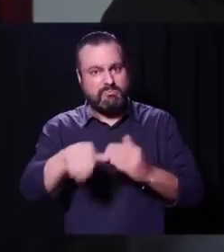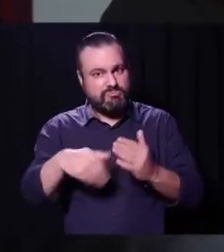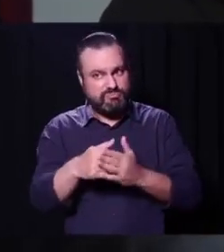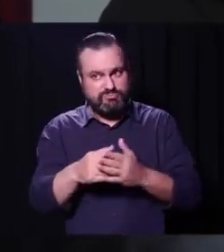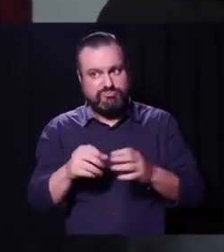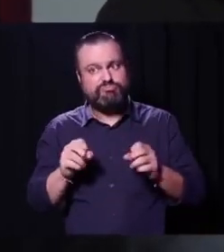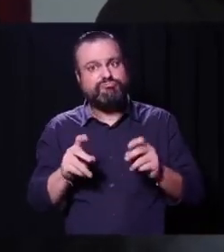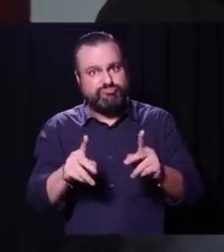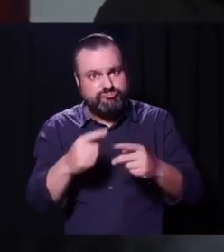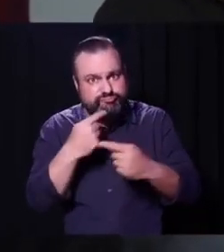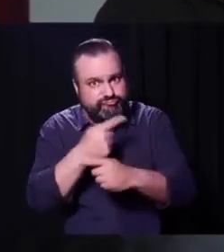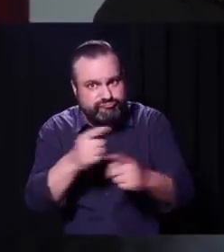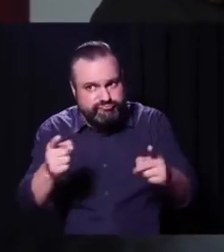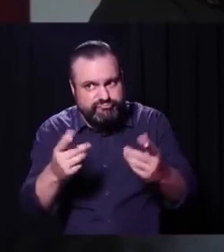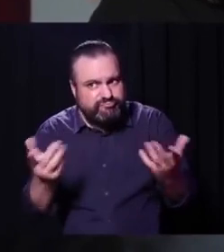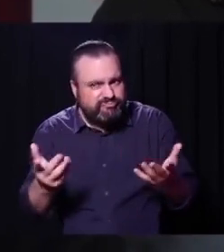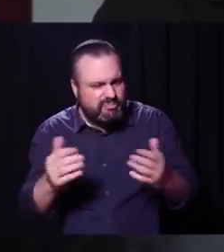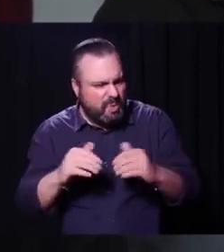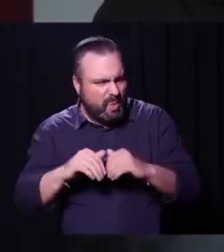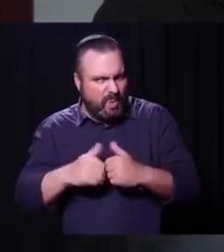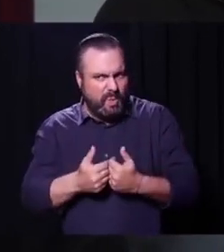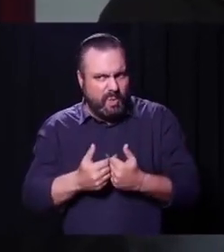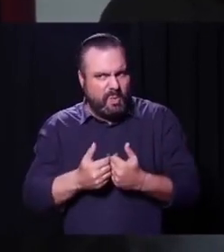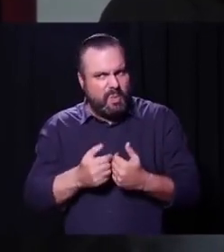un varón. ¿Cómo usted